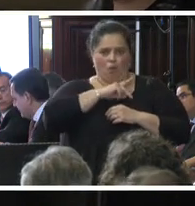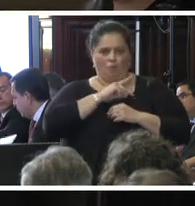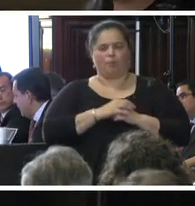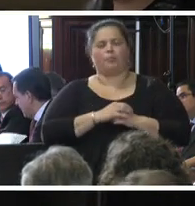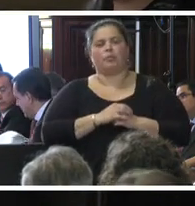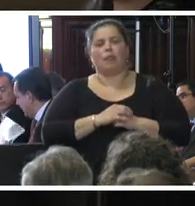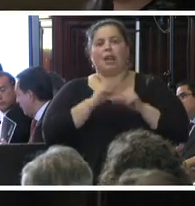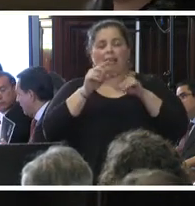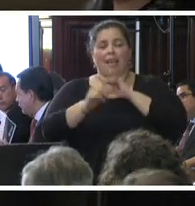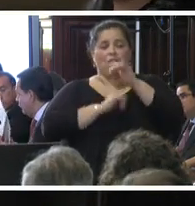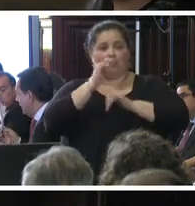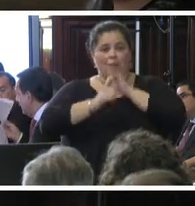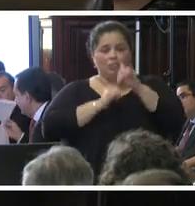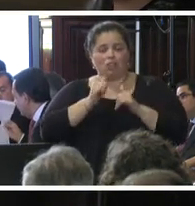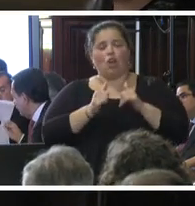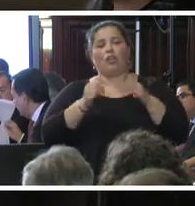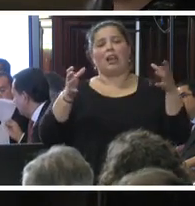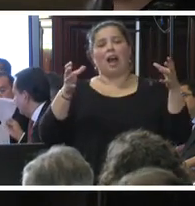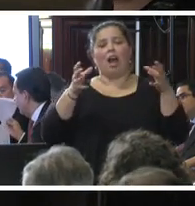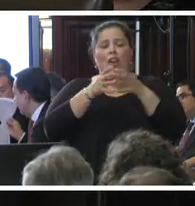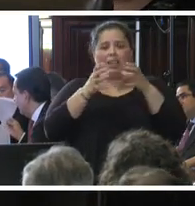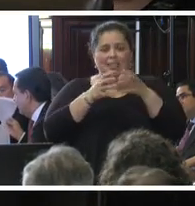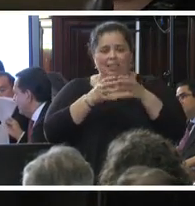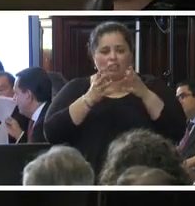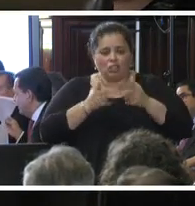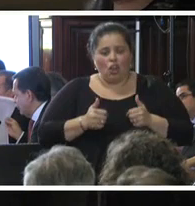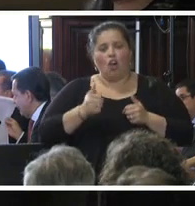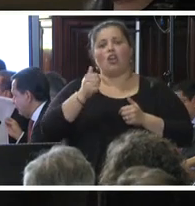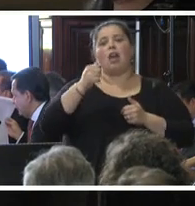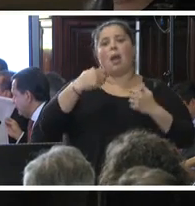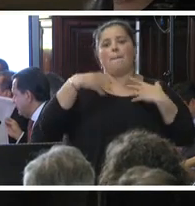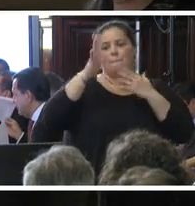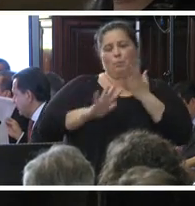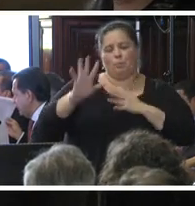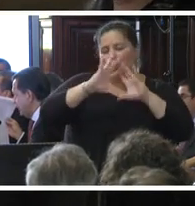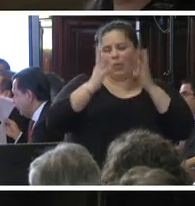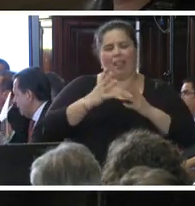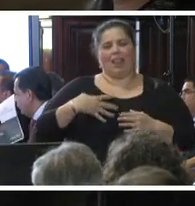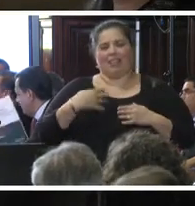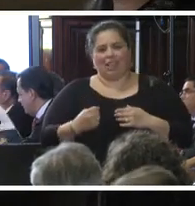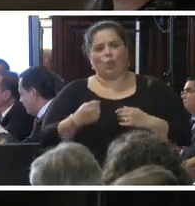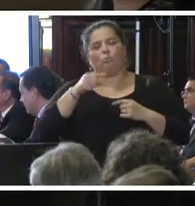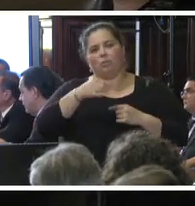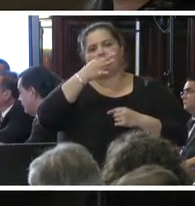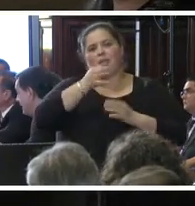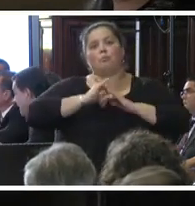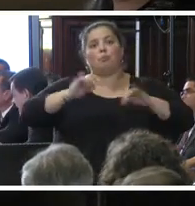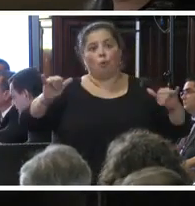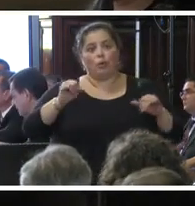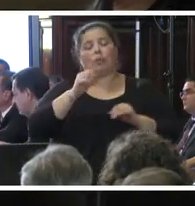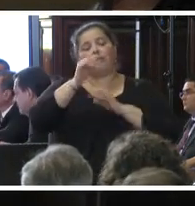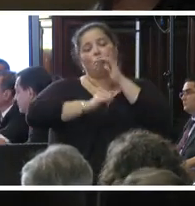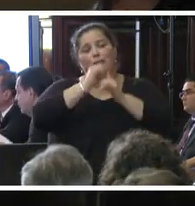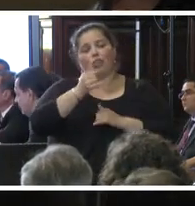la información de la Organización Mundial de la Salud, que monitorea estos datos y los hace públicos en todo el mundo. Es la información de